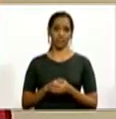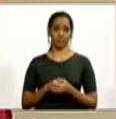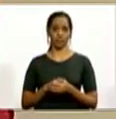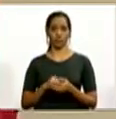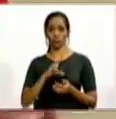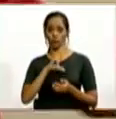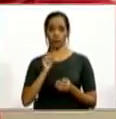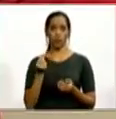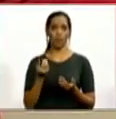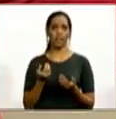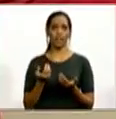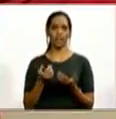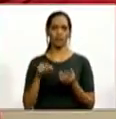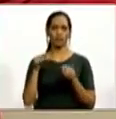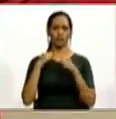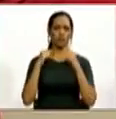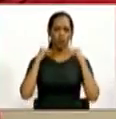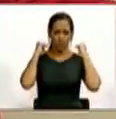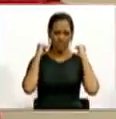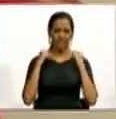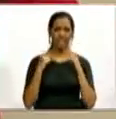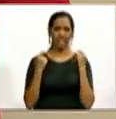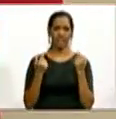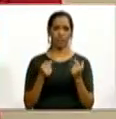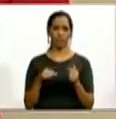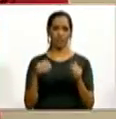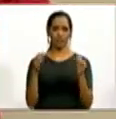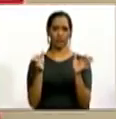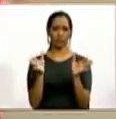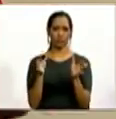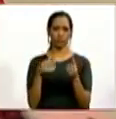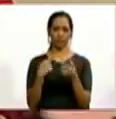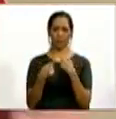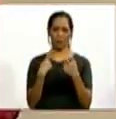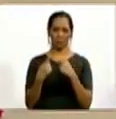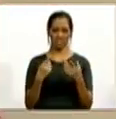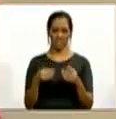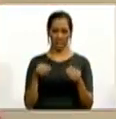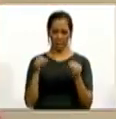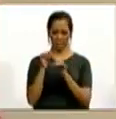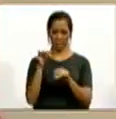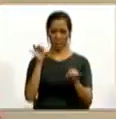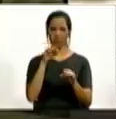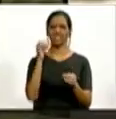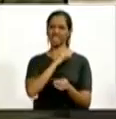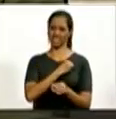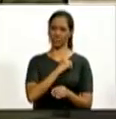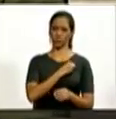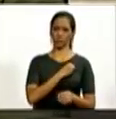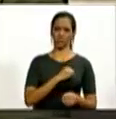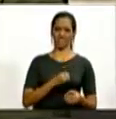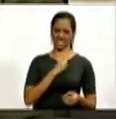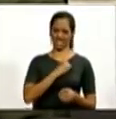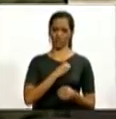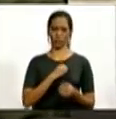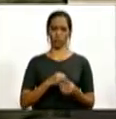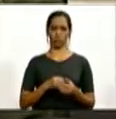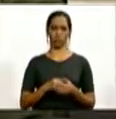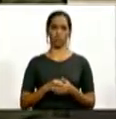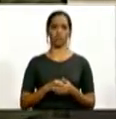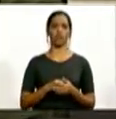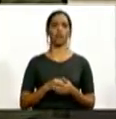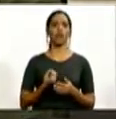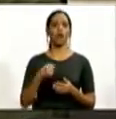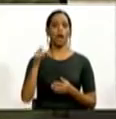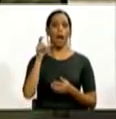a la... Collarín ahí tirando, tengo unas cajas ahí, todo lleno de polvo. ¿Qué es eso, mano? No, entonces, ¿qué es eso? Lo otro es que los tipos